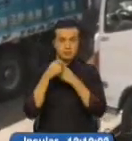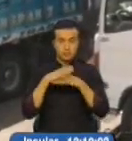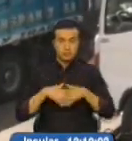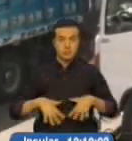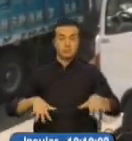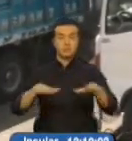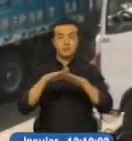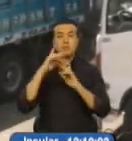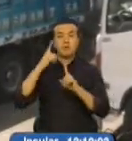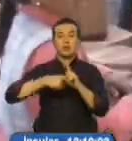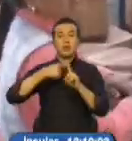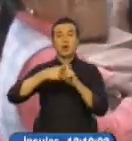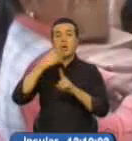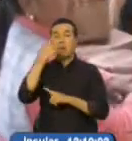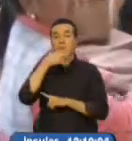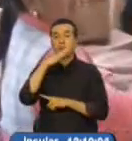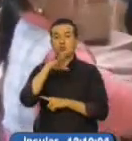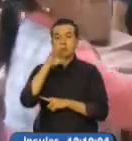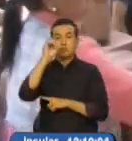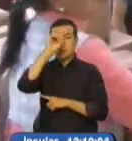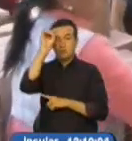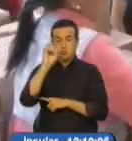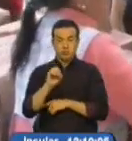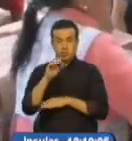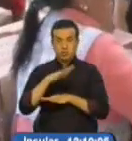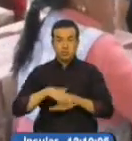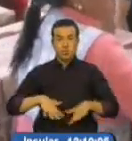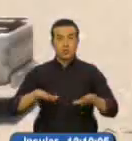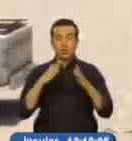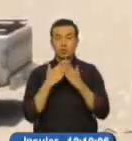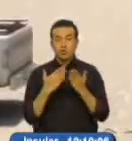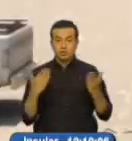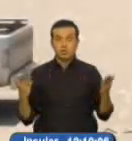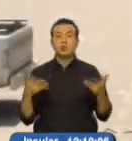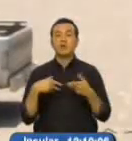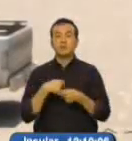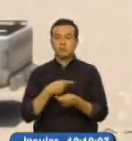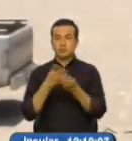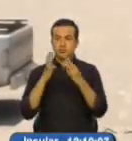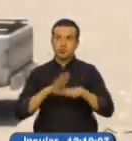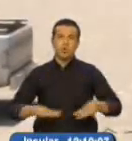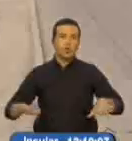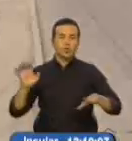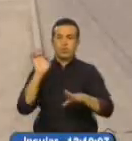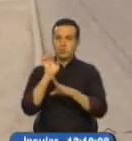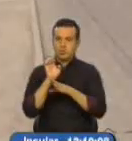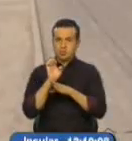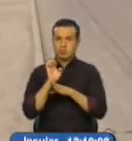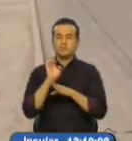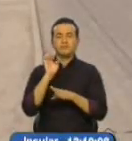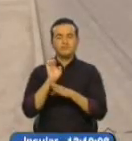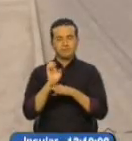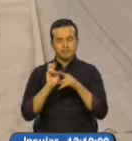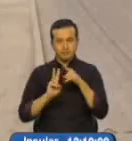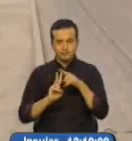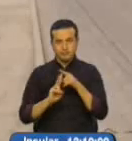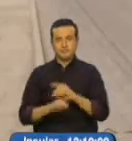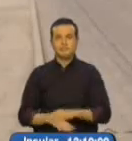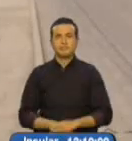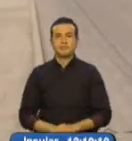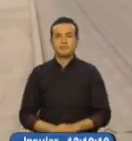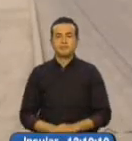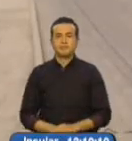mercado mayorista de Ambato, el 50% de estos productos se distribuye al país. En Tungurahua, Máximo